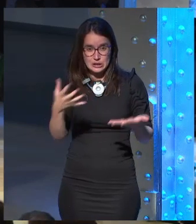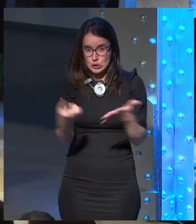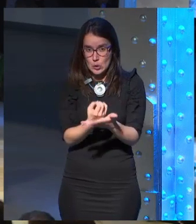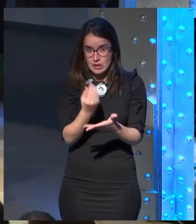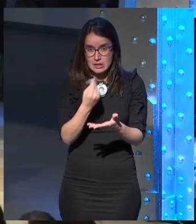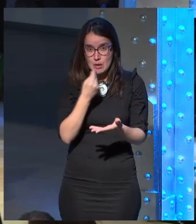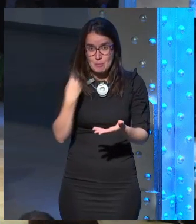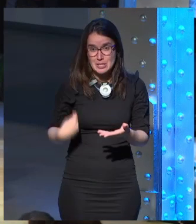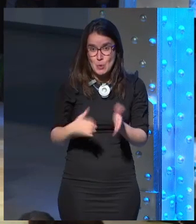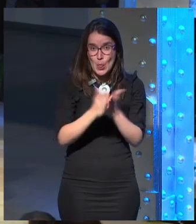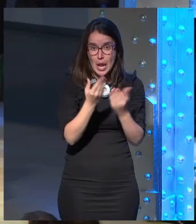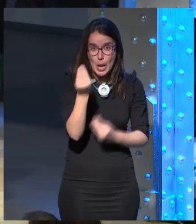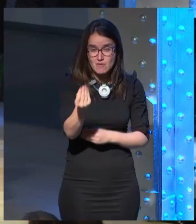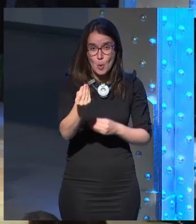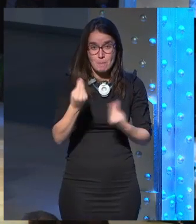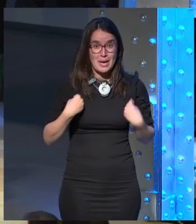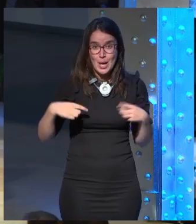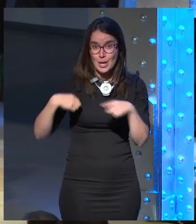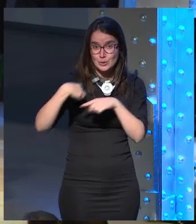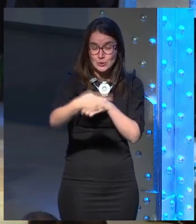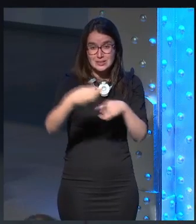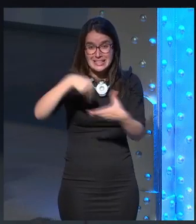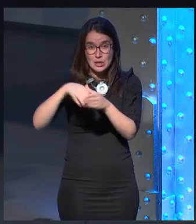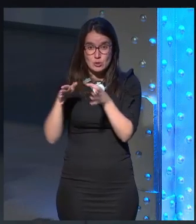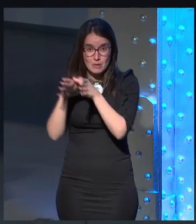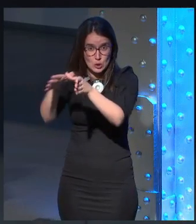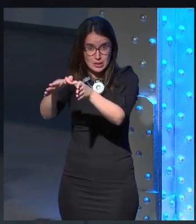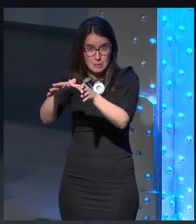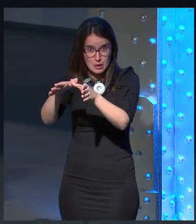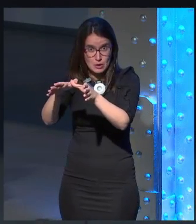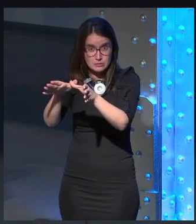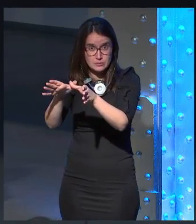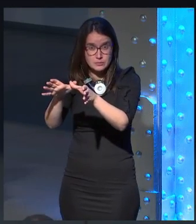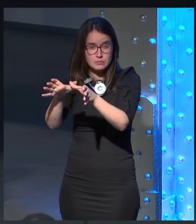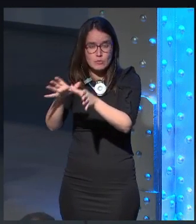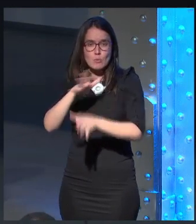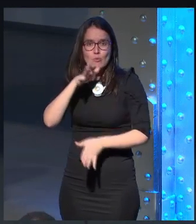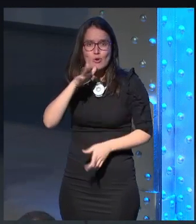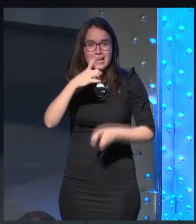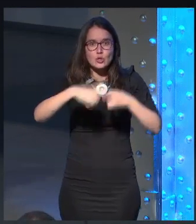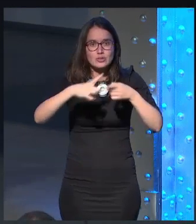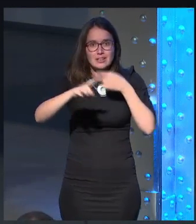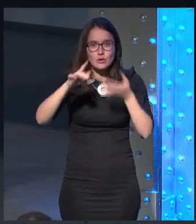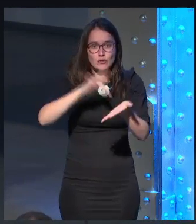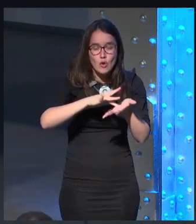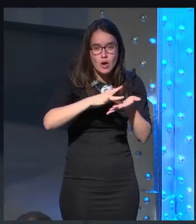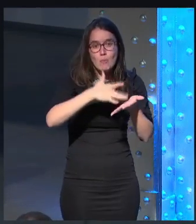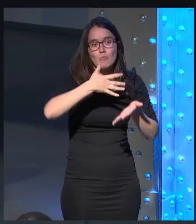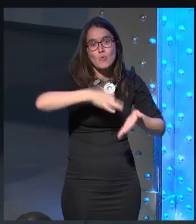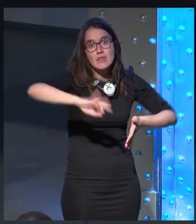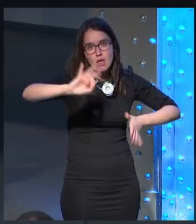esa parte del libro, por la vida cotidiana dentro de la Estación Espacial Internacional, por las cosas que ocurrieron y que pueden